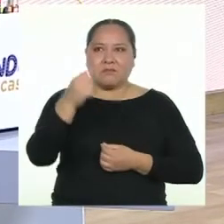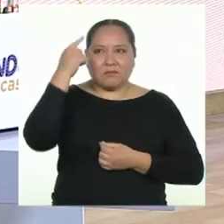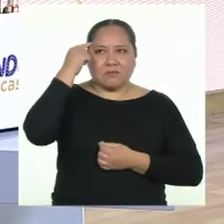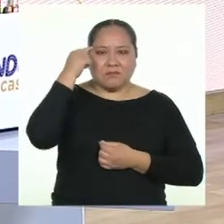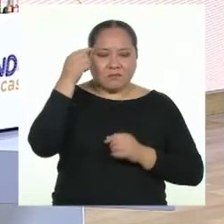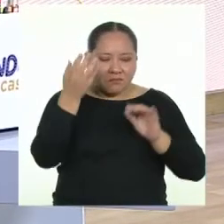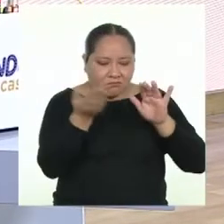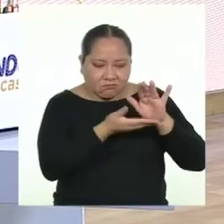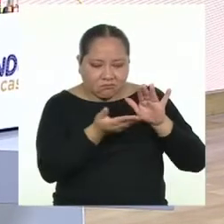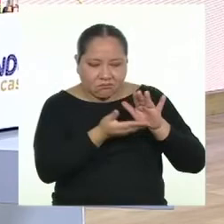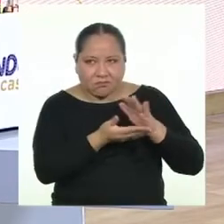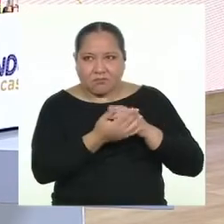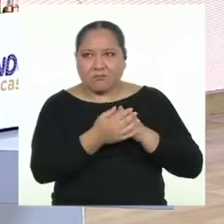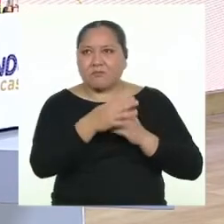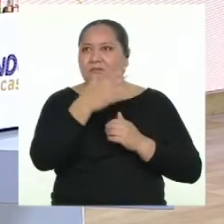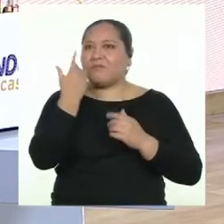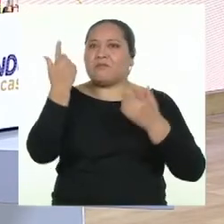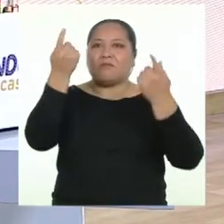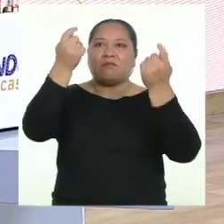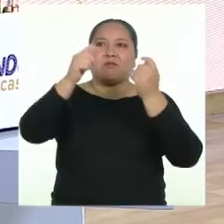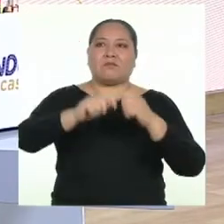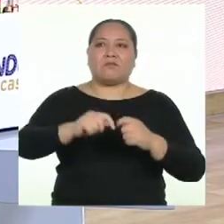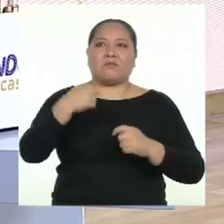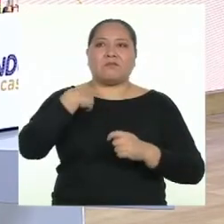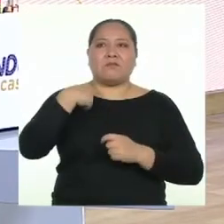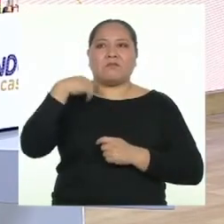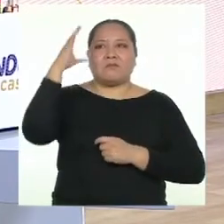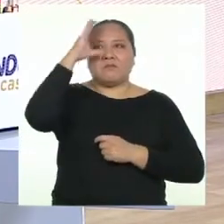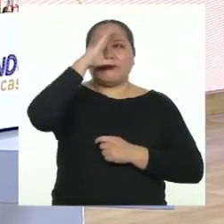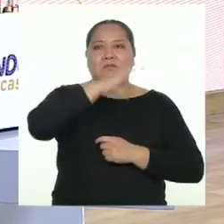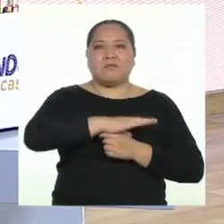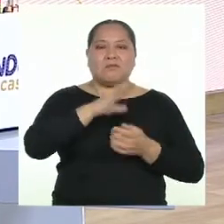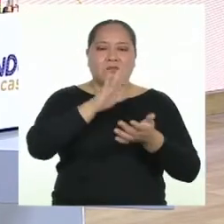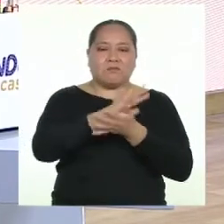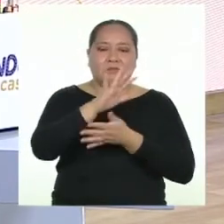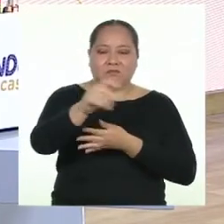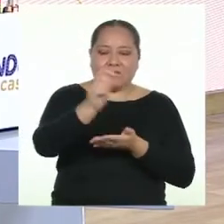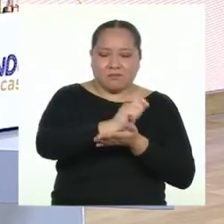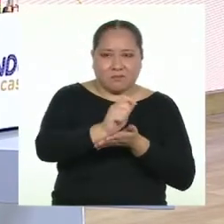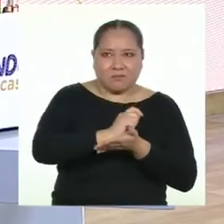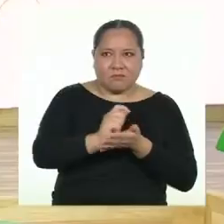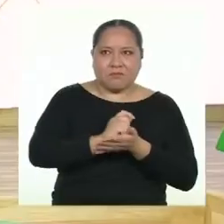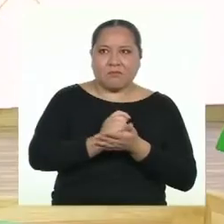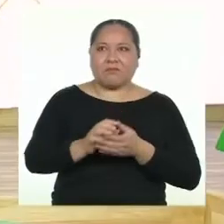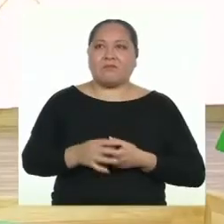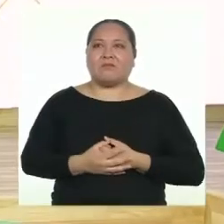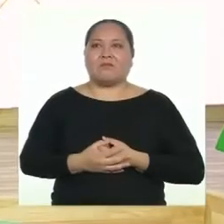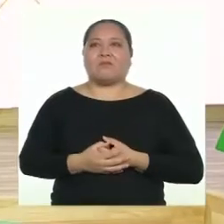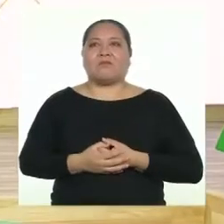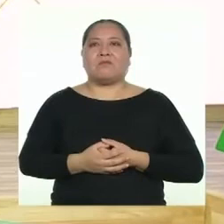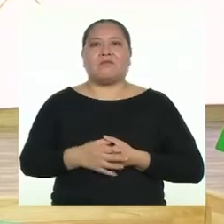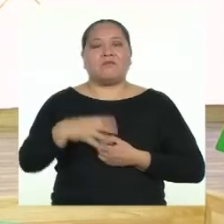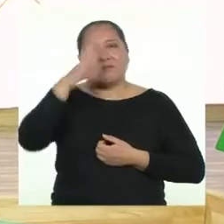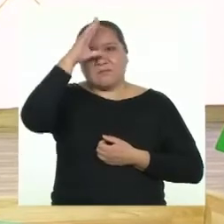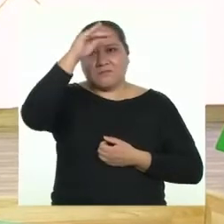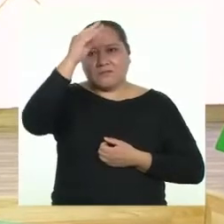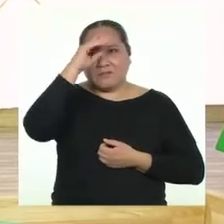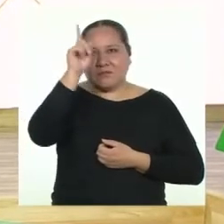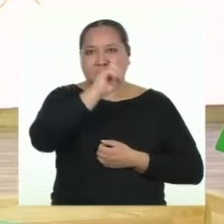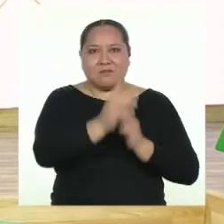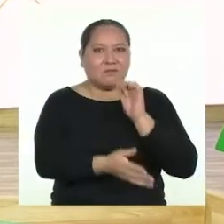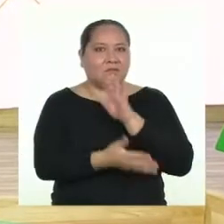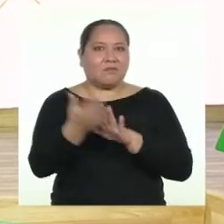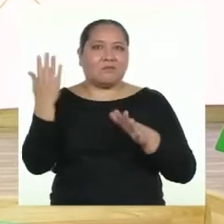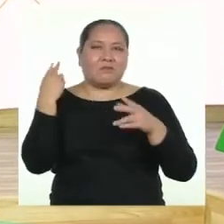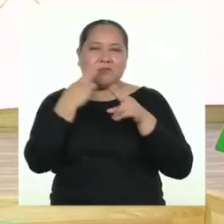tenía más por aquí. Mejor nos vamos a una pausa mientras yo busco dónde hacer mis apuntes. Chicas, chicos, no se